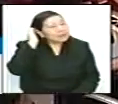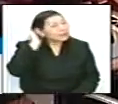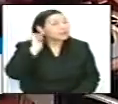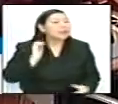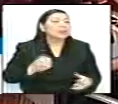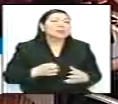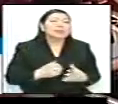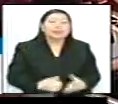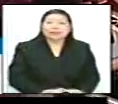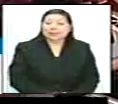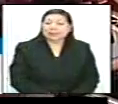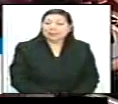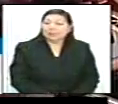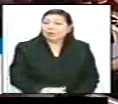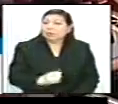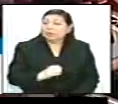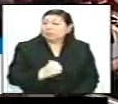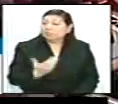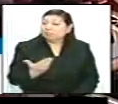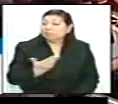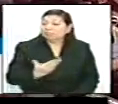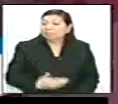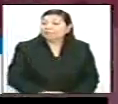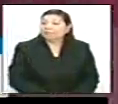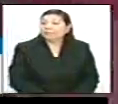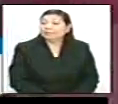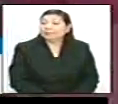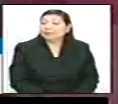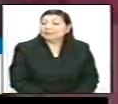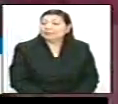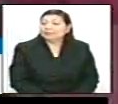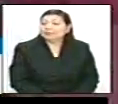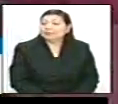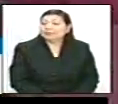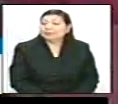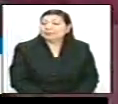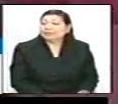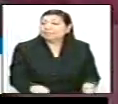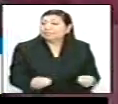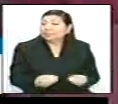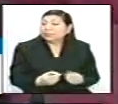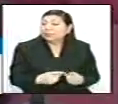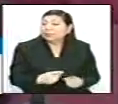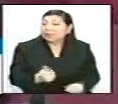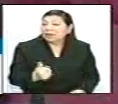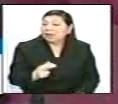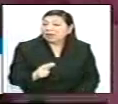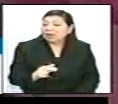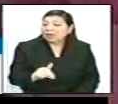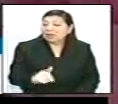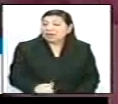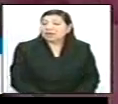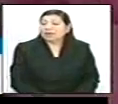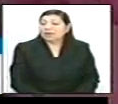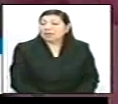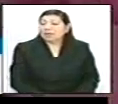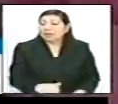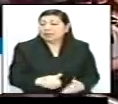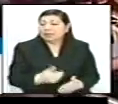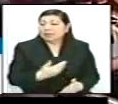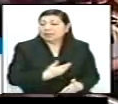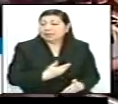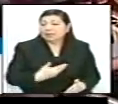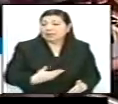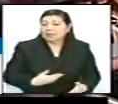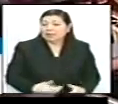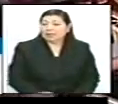comisión. Presidenta, yo saludo el ánimo democrático, por el contrario, del congresista Marco Arana, que ha anunciado que va a ser candidato a la